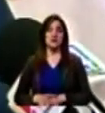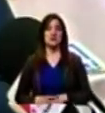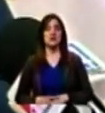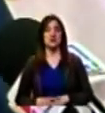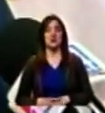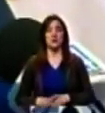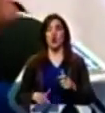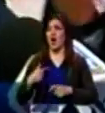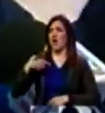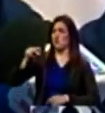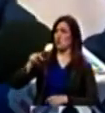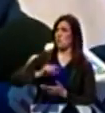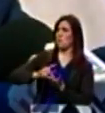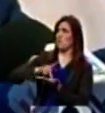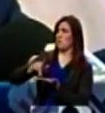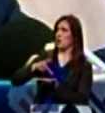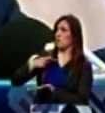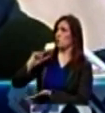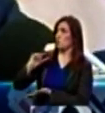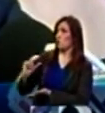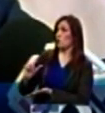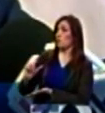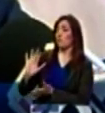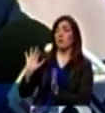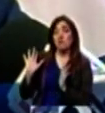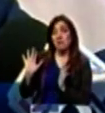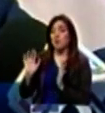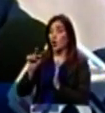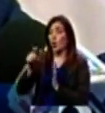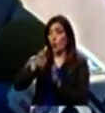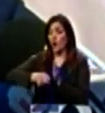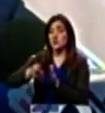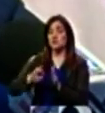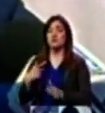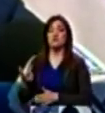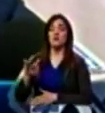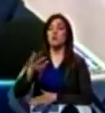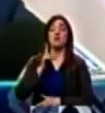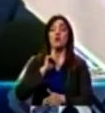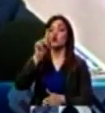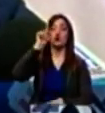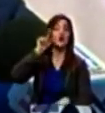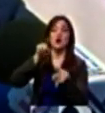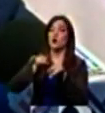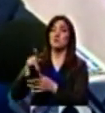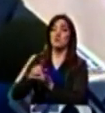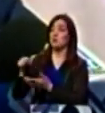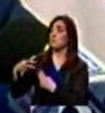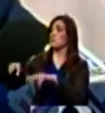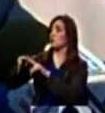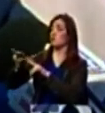creen perjudicados a través del juez que ordenó la desocupación, hacer el planteamiento, decirles no estamos de